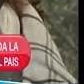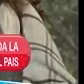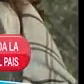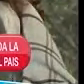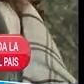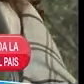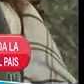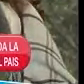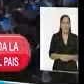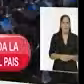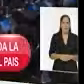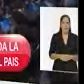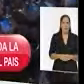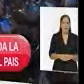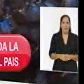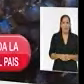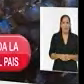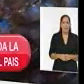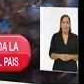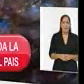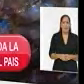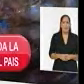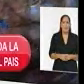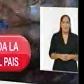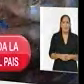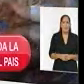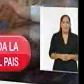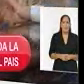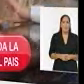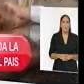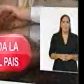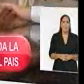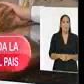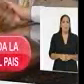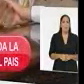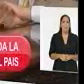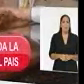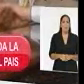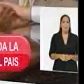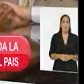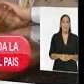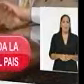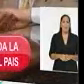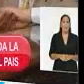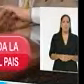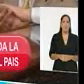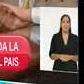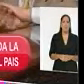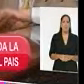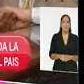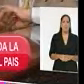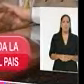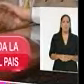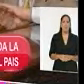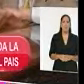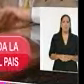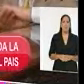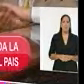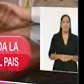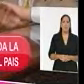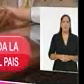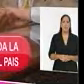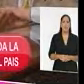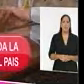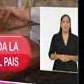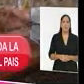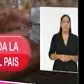bien. Y por el otro lado está Cambiemos con María Eugenia Vidal, que es el nuevo fenómeno de la política argentina. Yo me acordaba de la elección de Santa